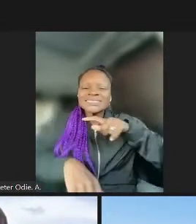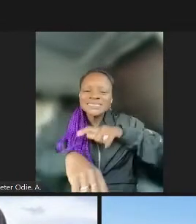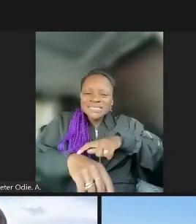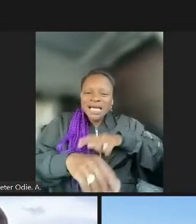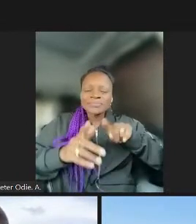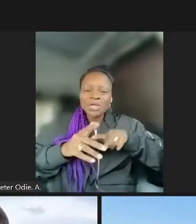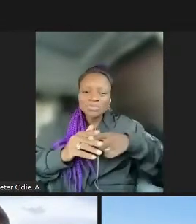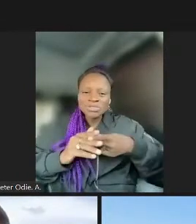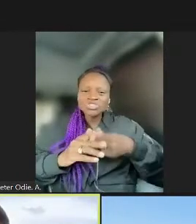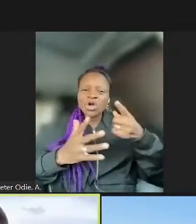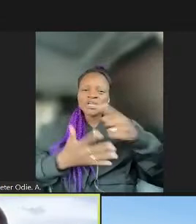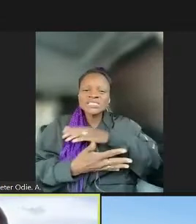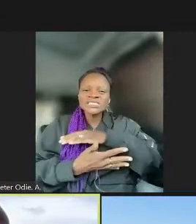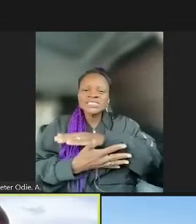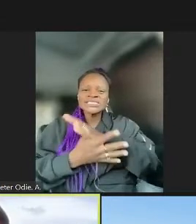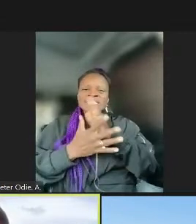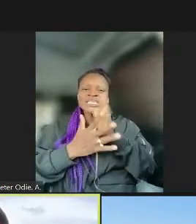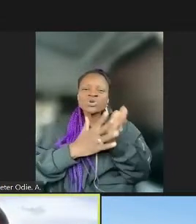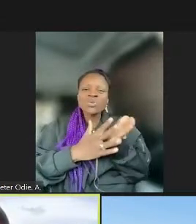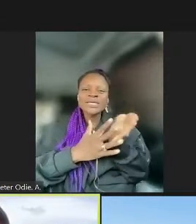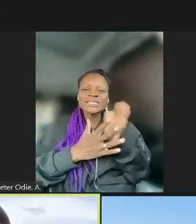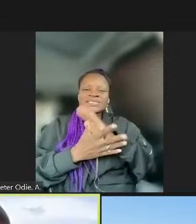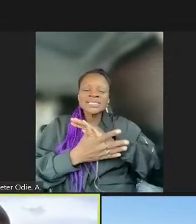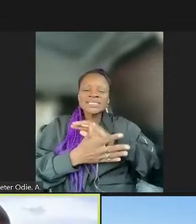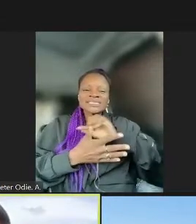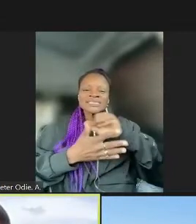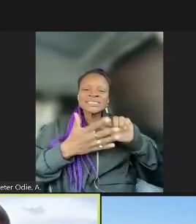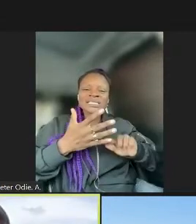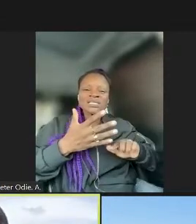Fue cuando empezamos a hacer nuestras secuencias aquí.